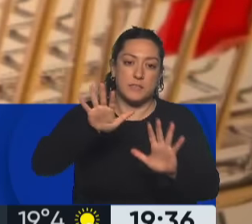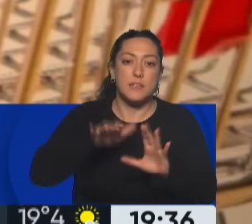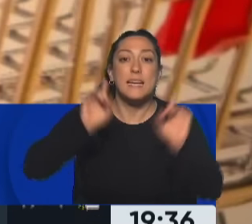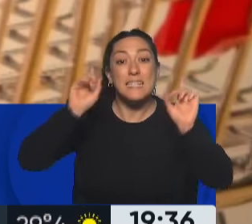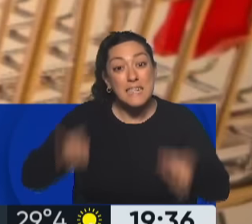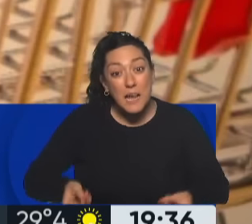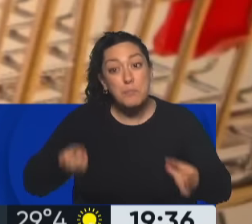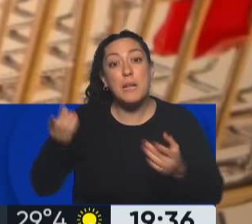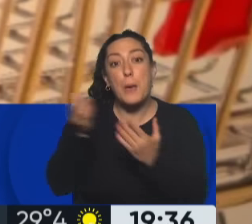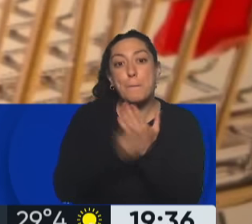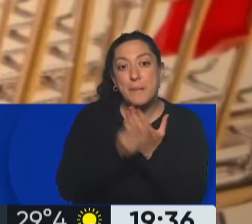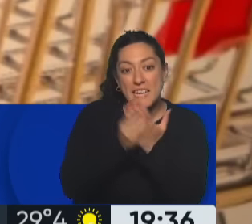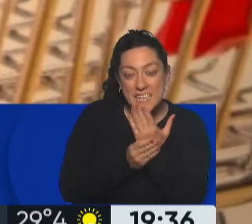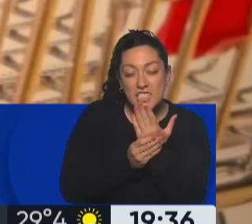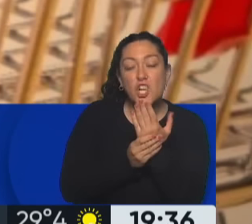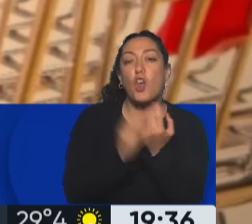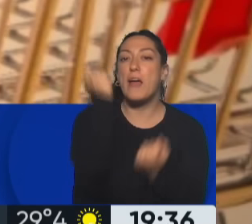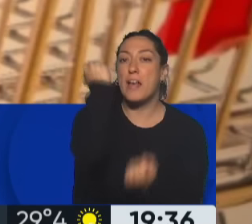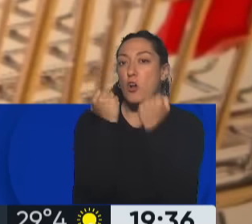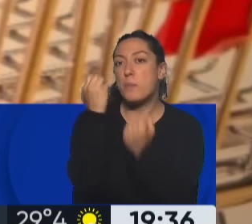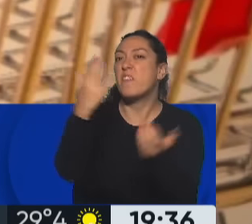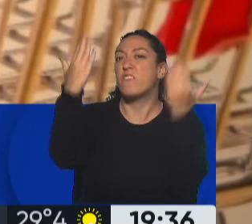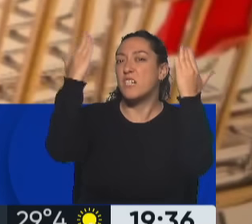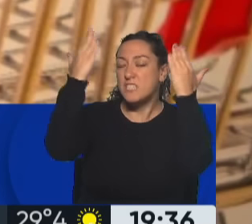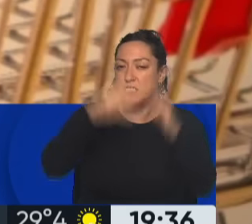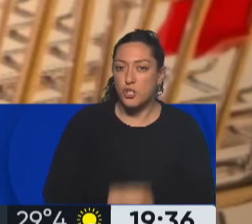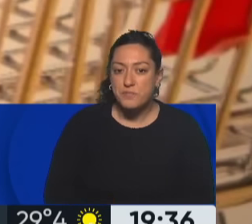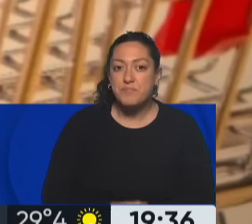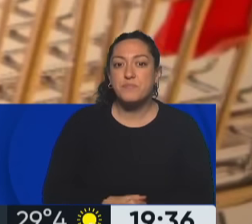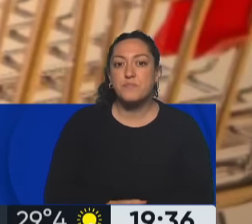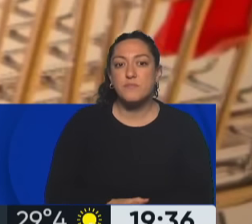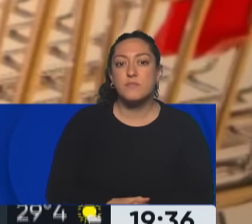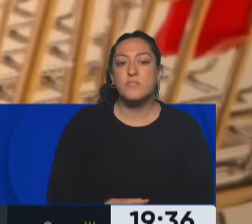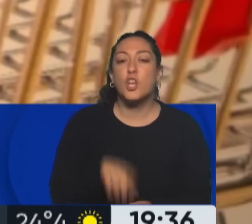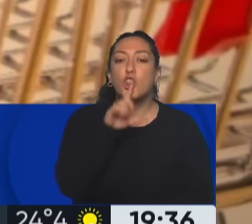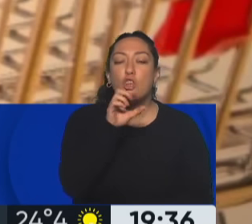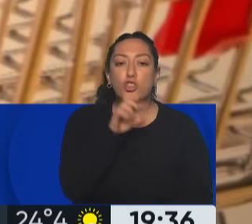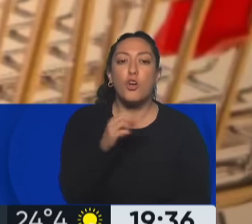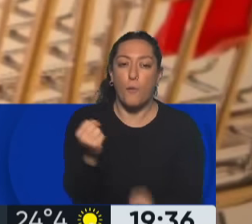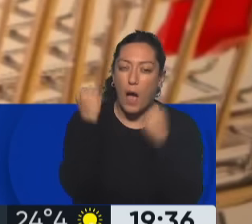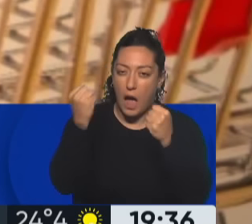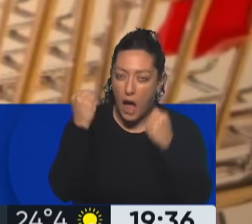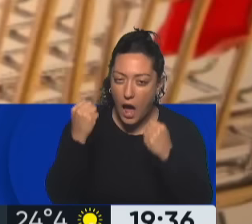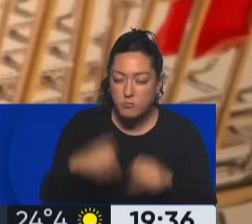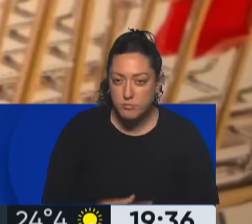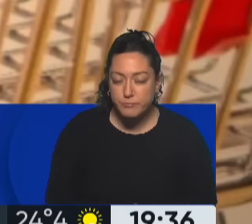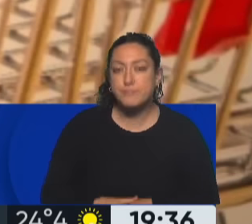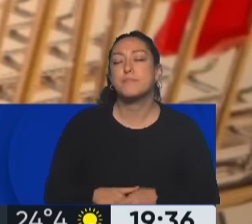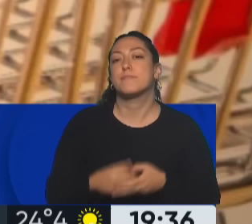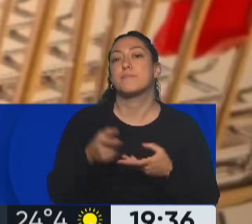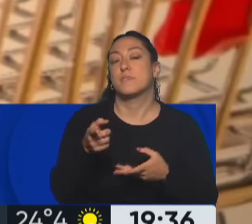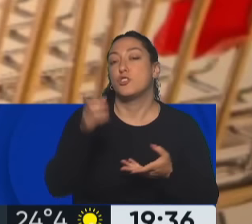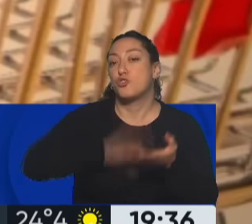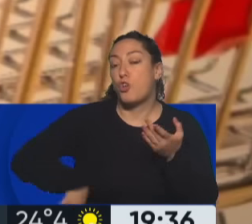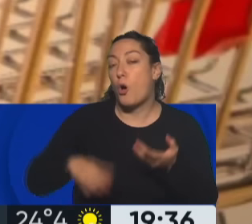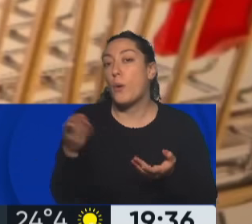felicitó al ministro de Economía. De esta manera, vamos, Toto Carajo, escribió el jefe de Estado, refiriéndose,